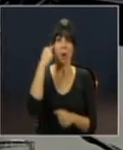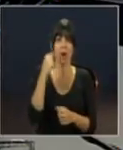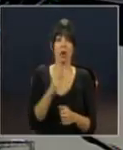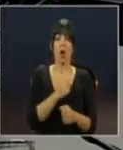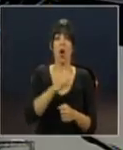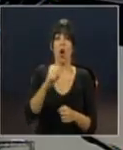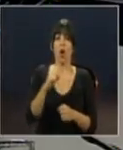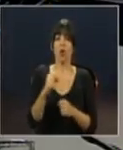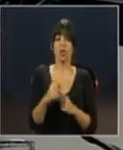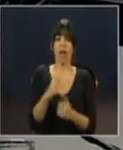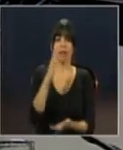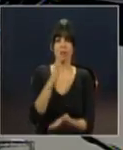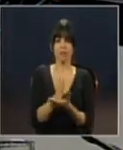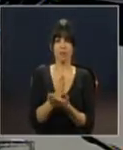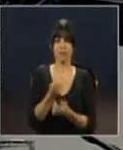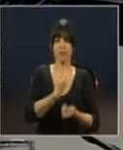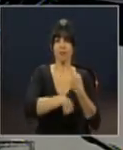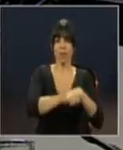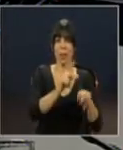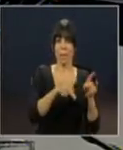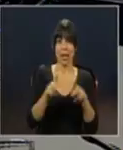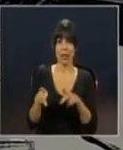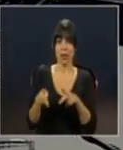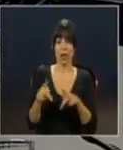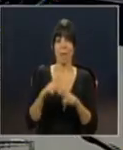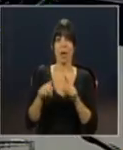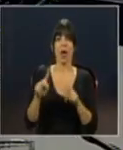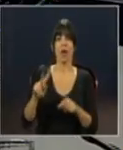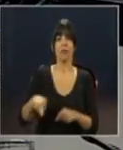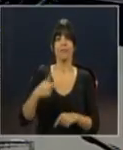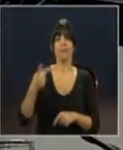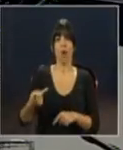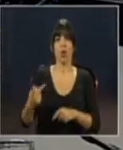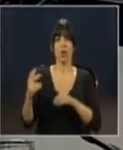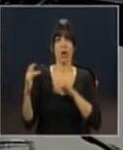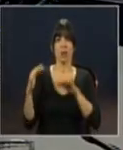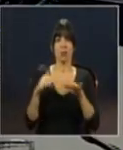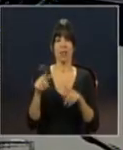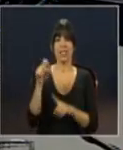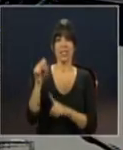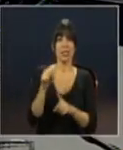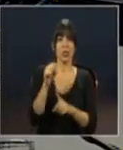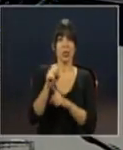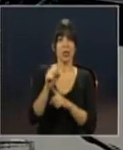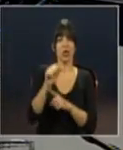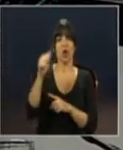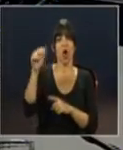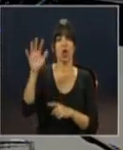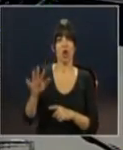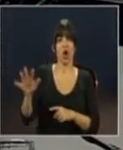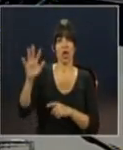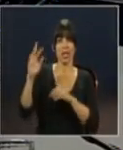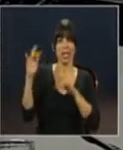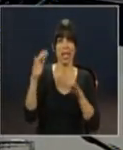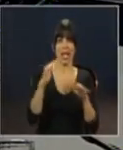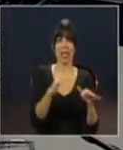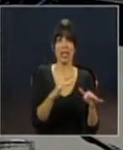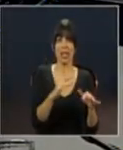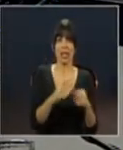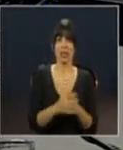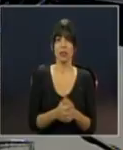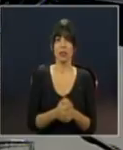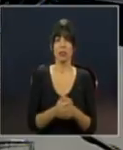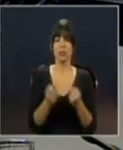la trata de personas, fue sucedida por otra, cuya naturaleza es extracontinental en un número y de